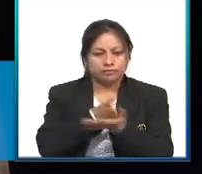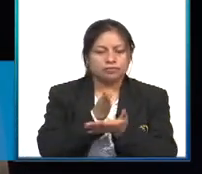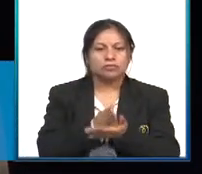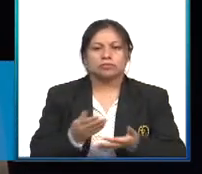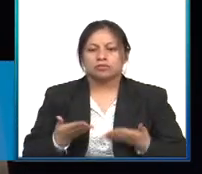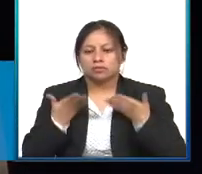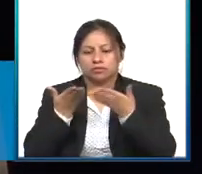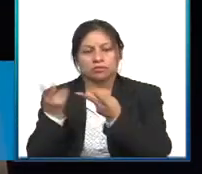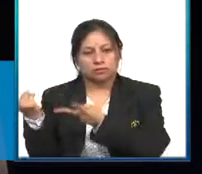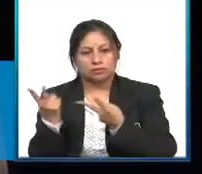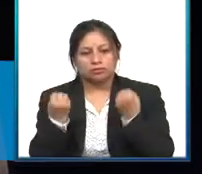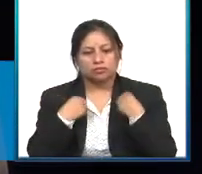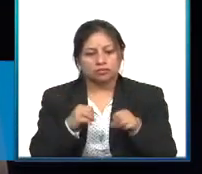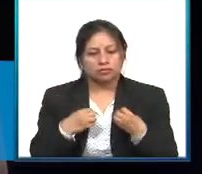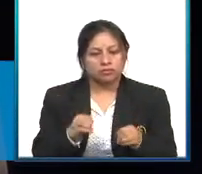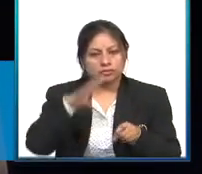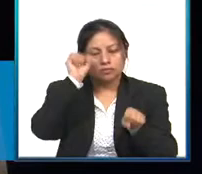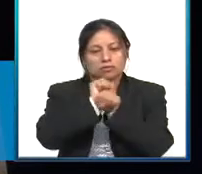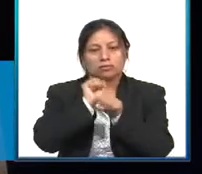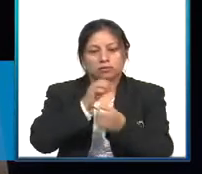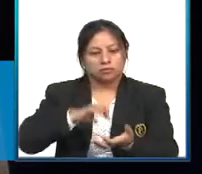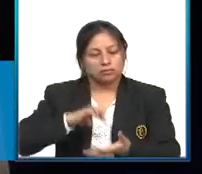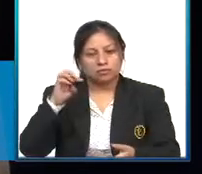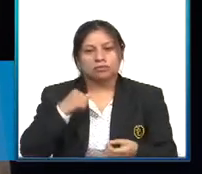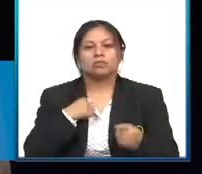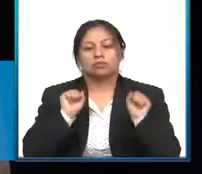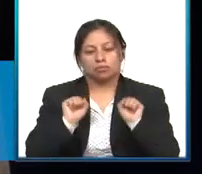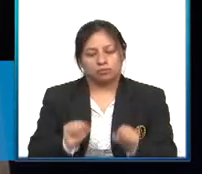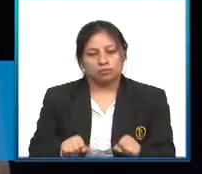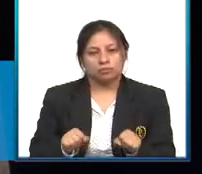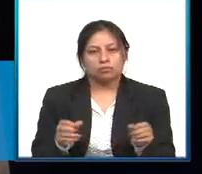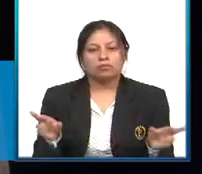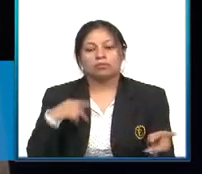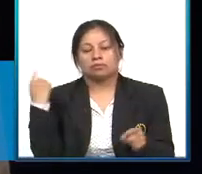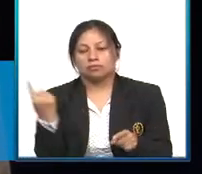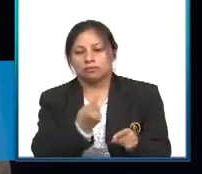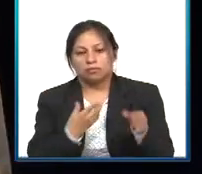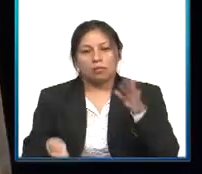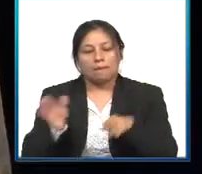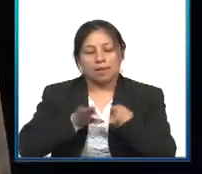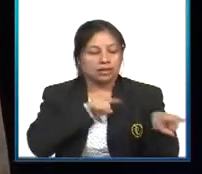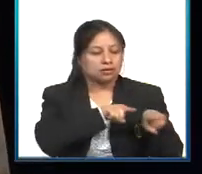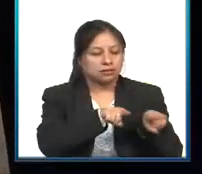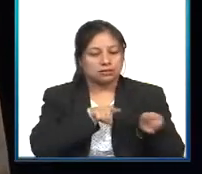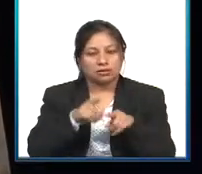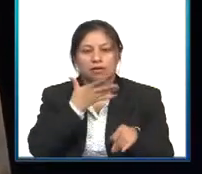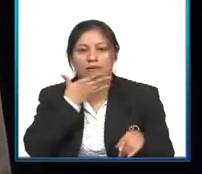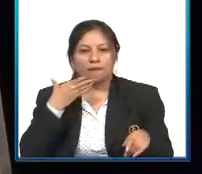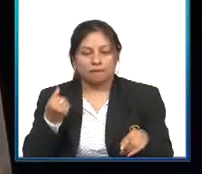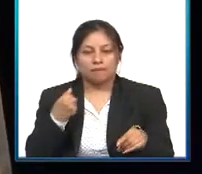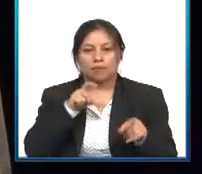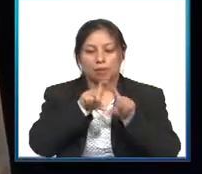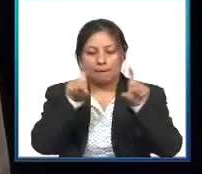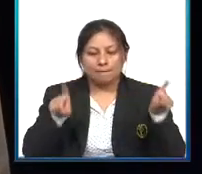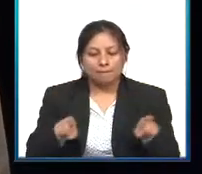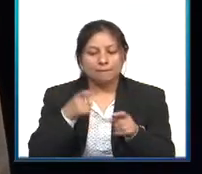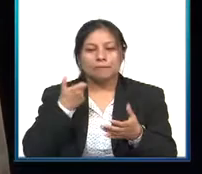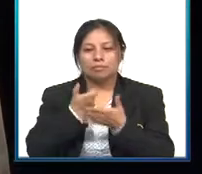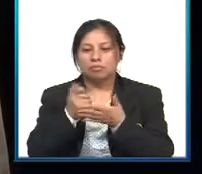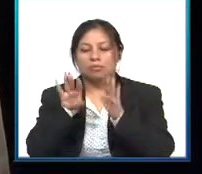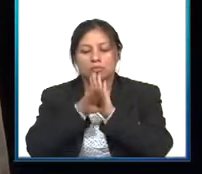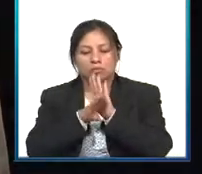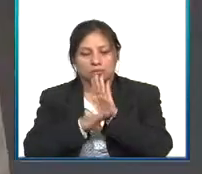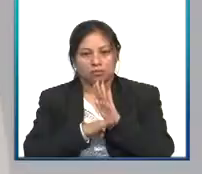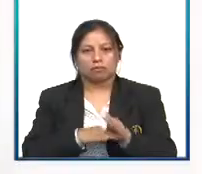da, venir a operar al país. Eso, por supuesto, va a redundar en más competencia y mejores precios para